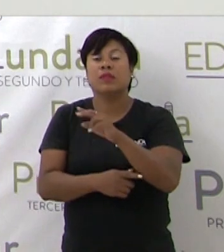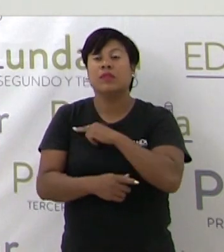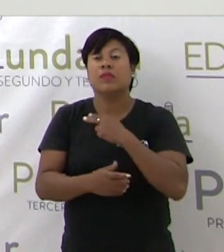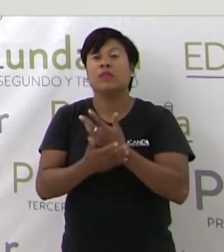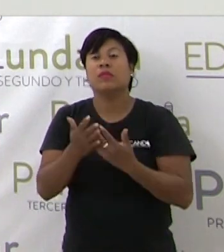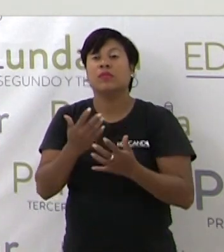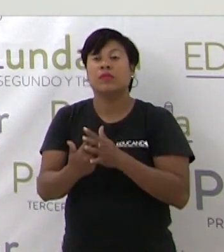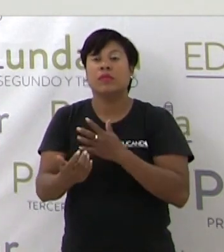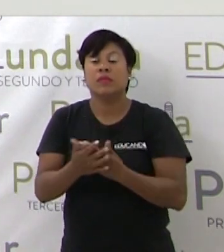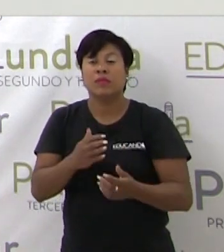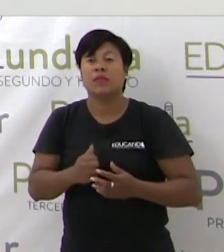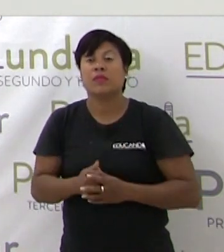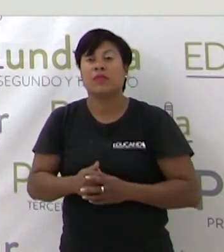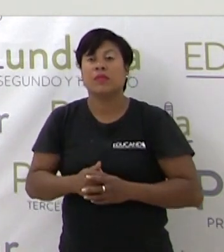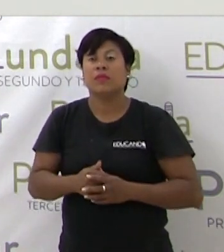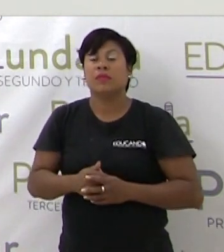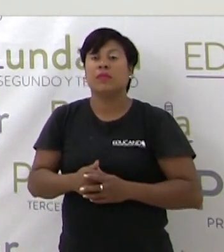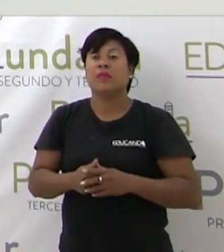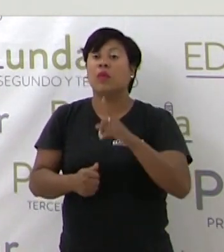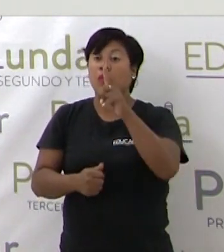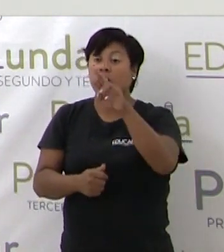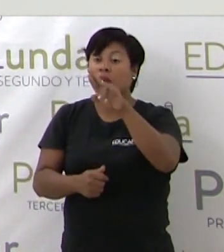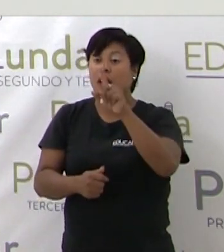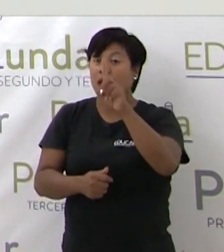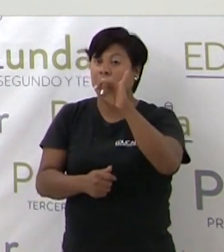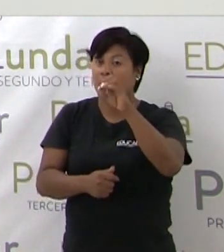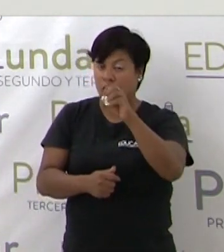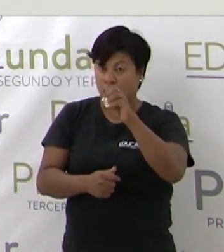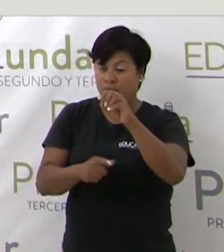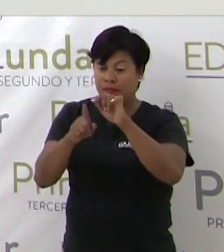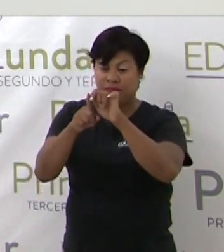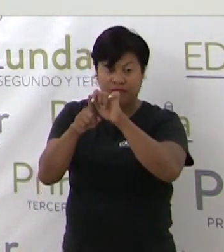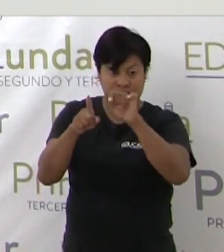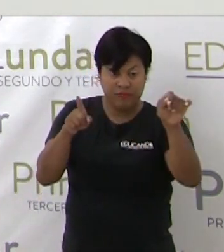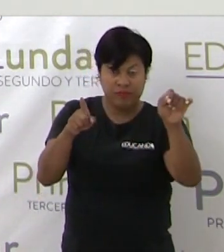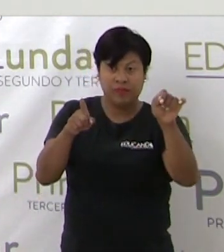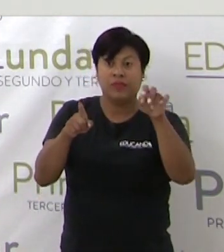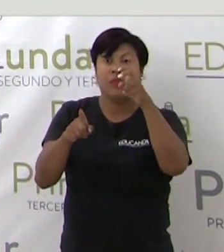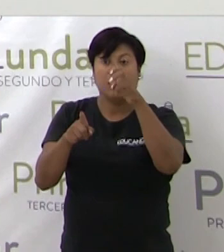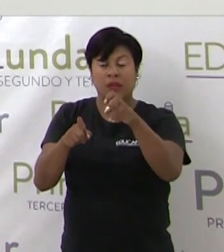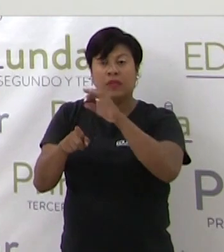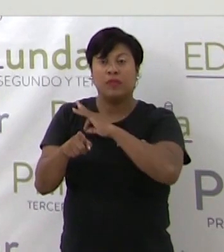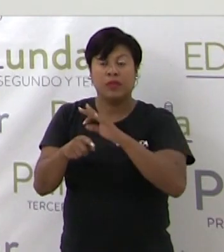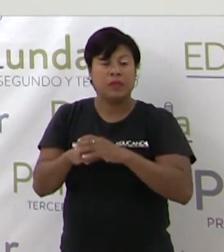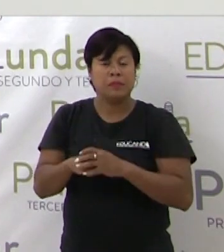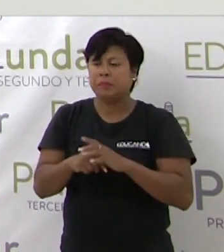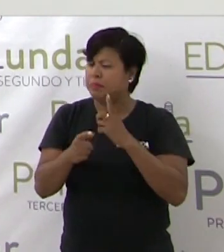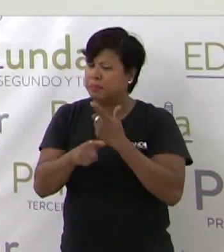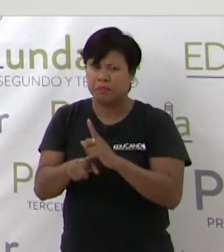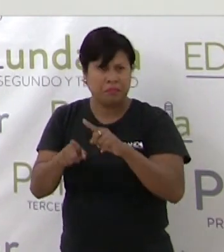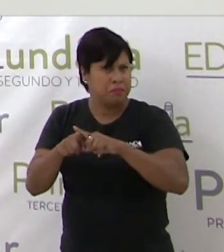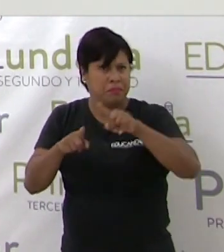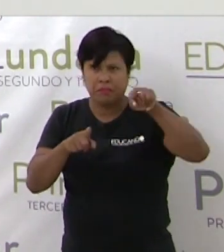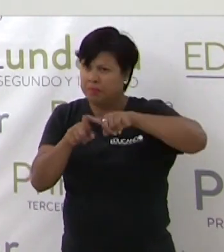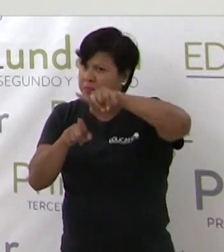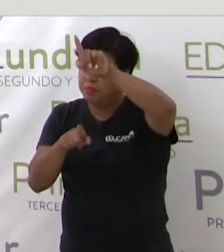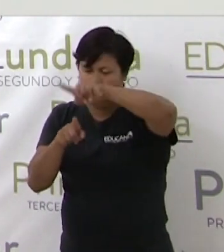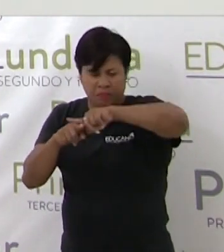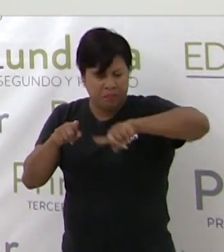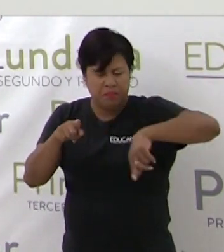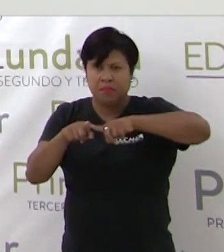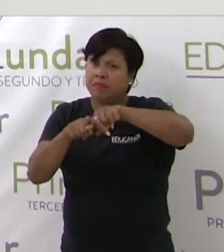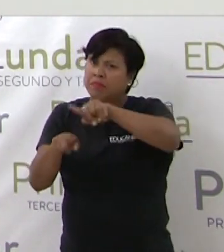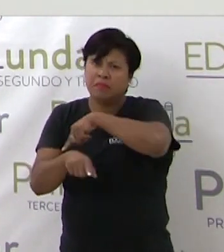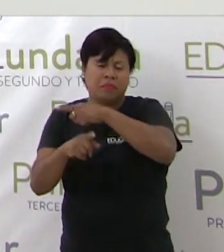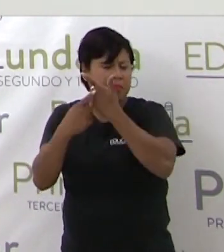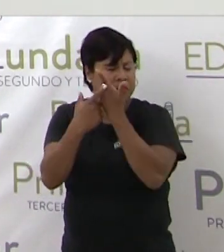ahora un radio. Ese radio lo puedes trazar en el lado que quieras o para el lado que